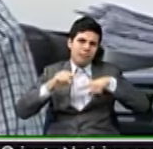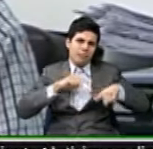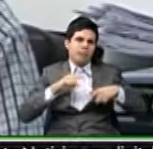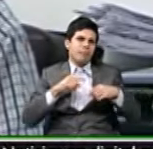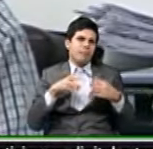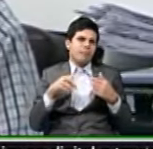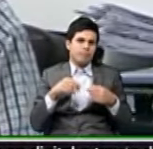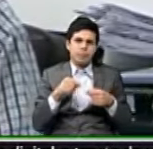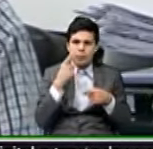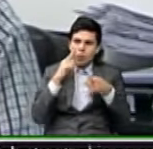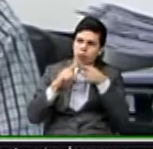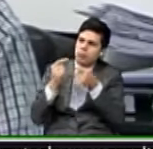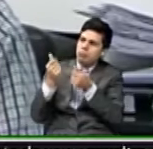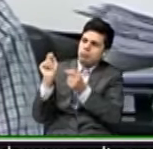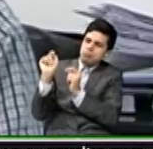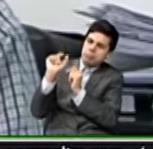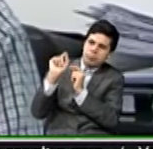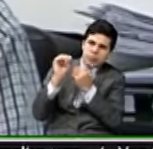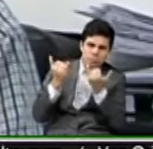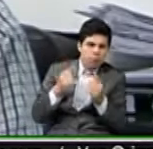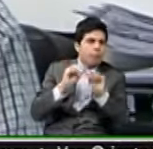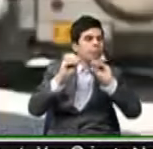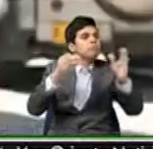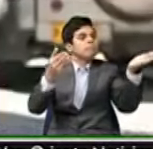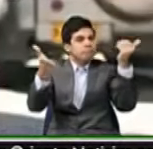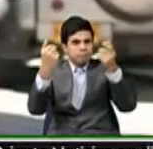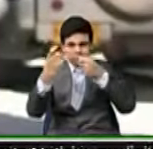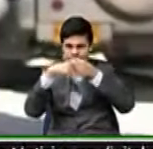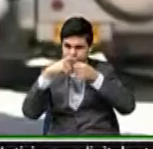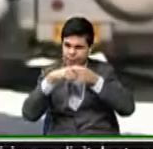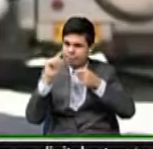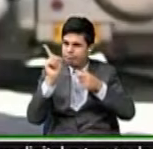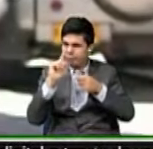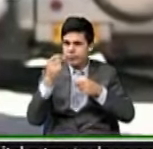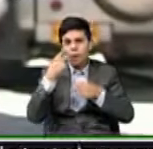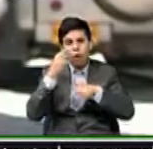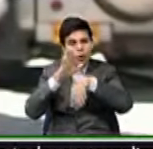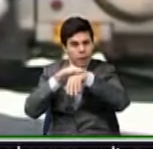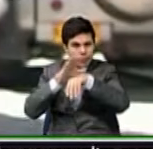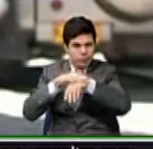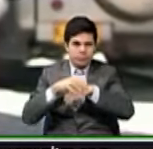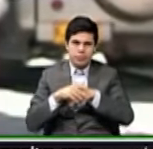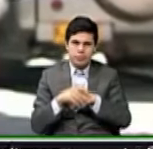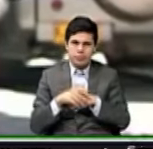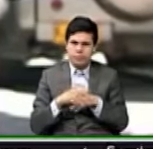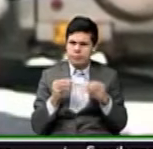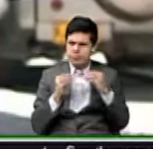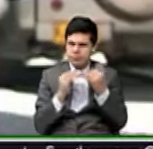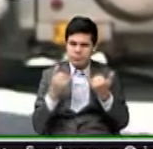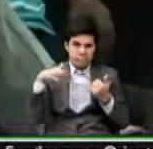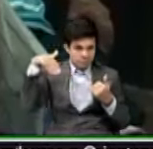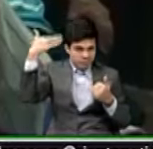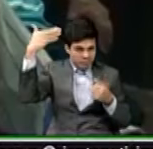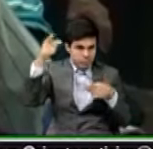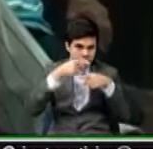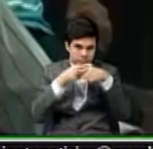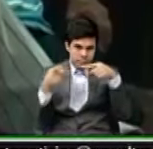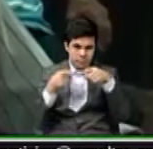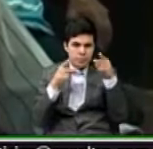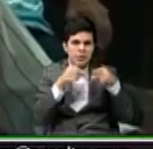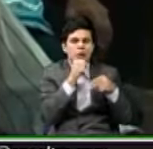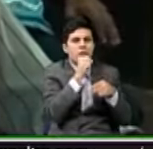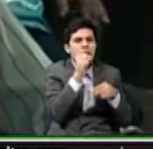postulantes repito al socio en estos años no tenemos convocatoria lo que sí se pudo confirmar es que para la próxima semana los